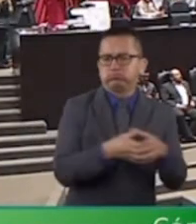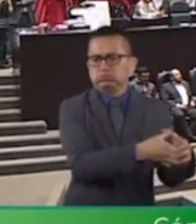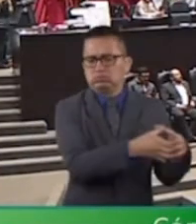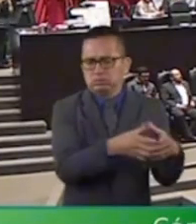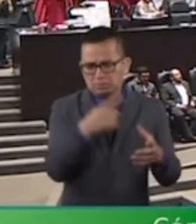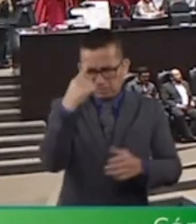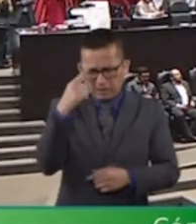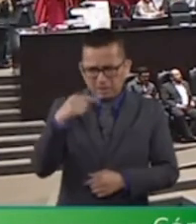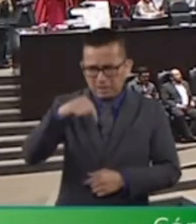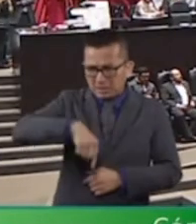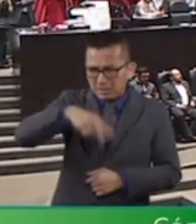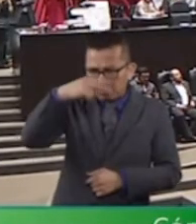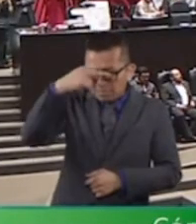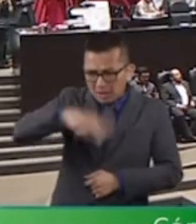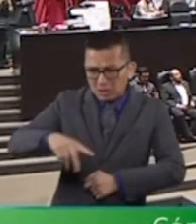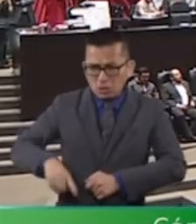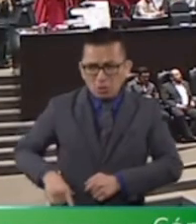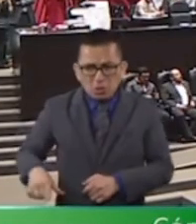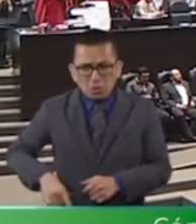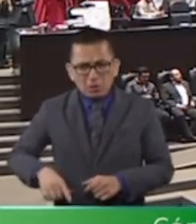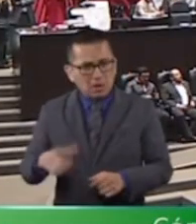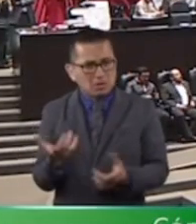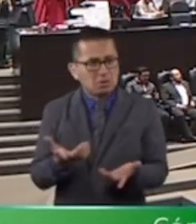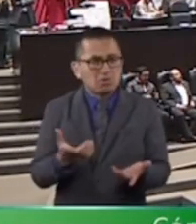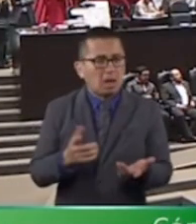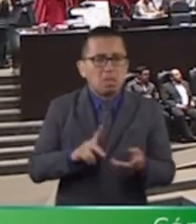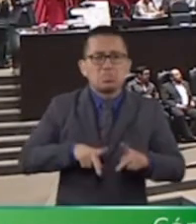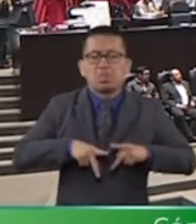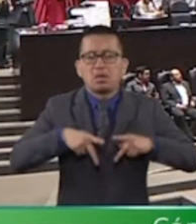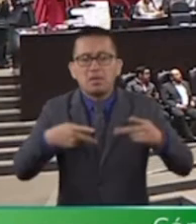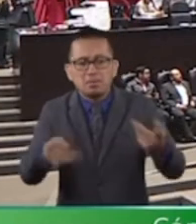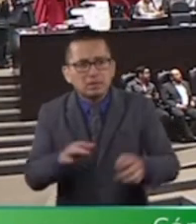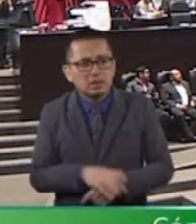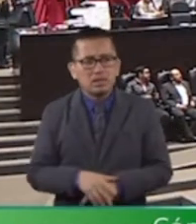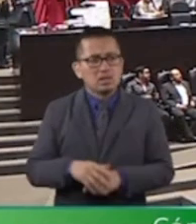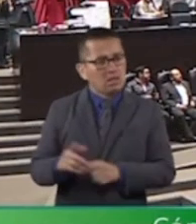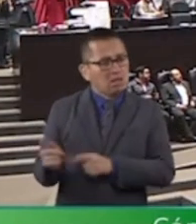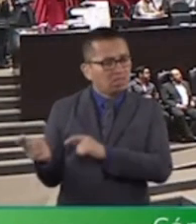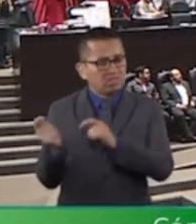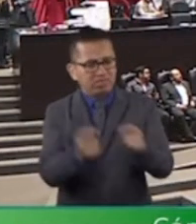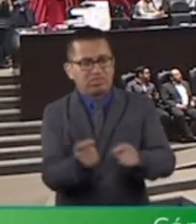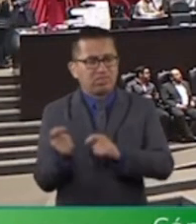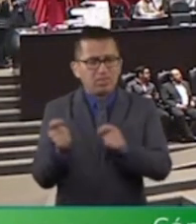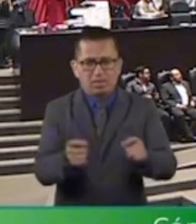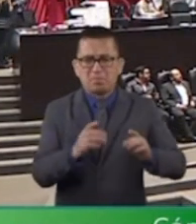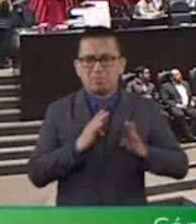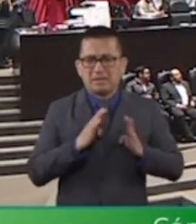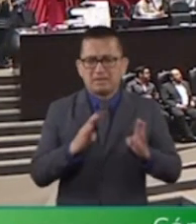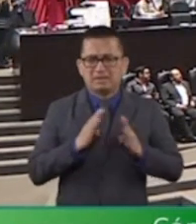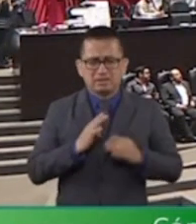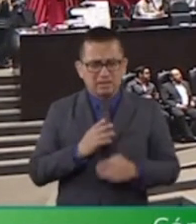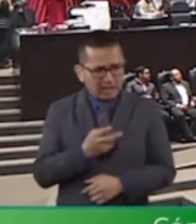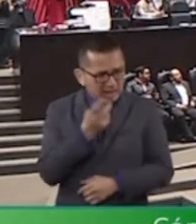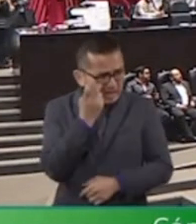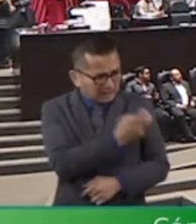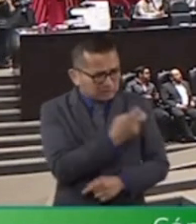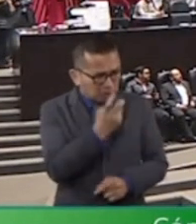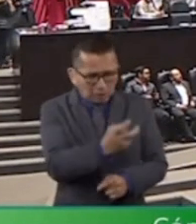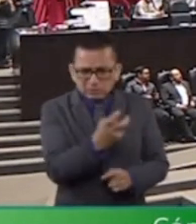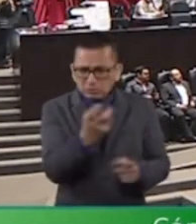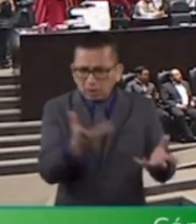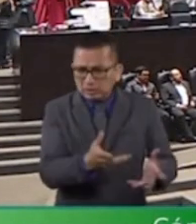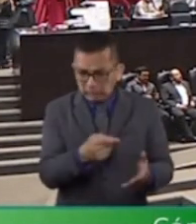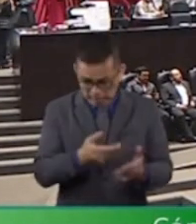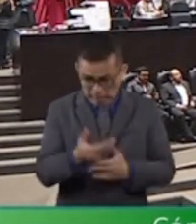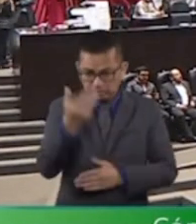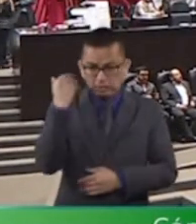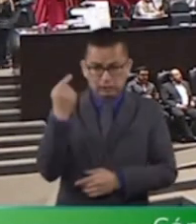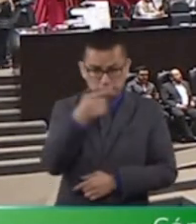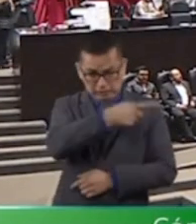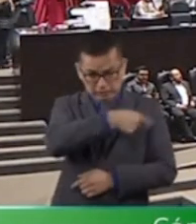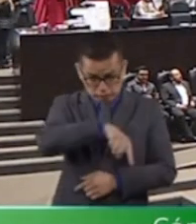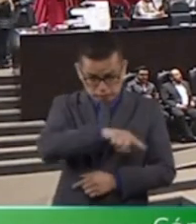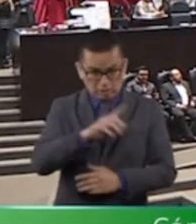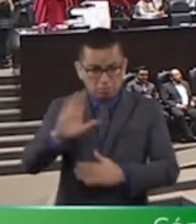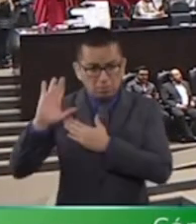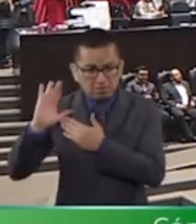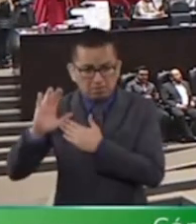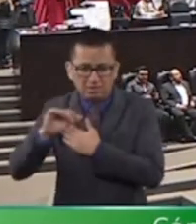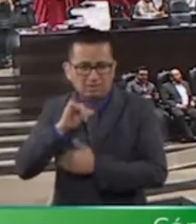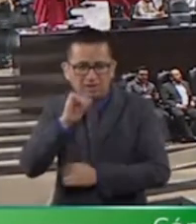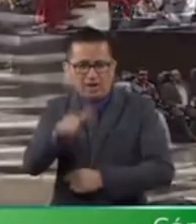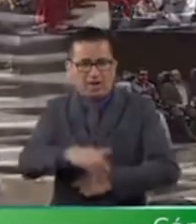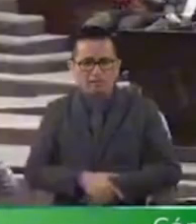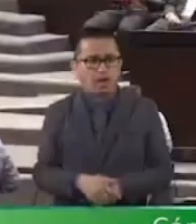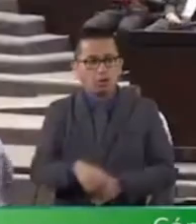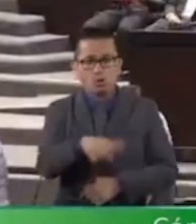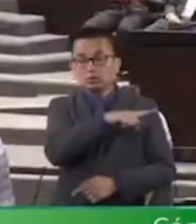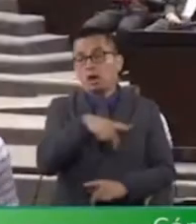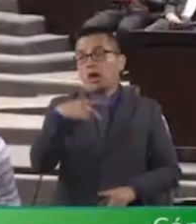Estado institucional y la militarización, como lo que no prometieron en campaña. Porque nada de eso venía en un solo de